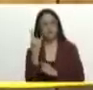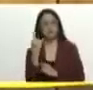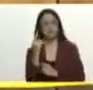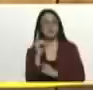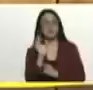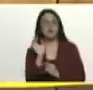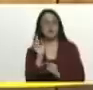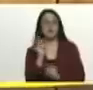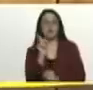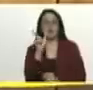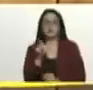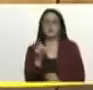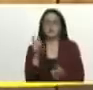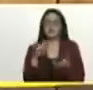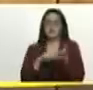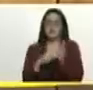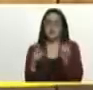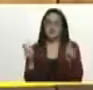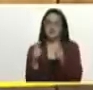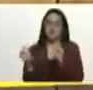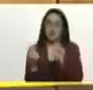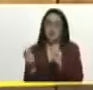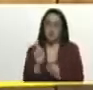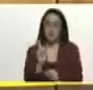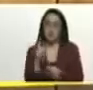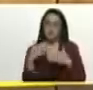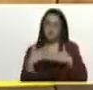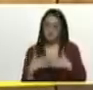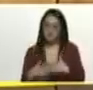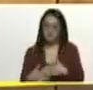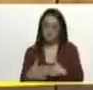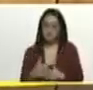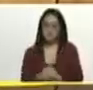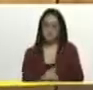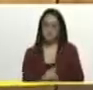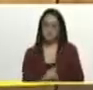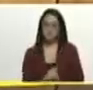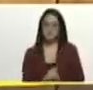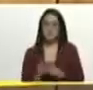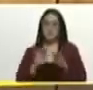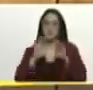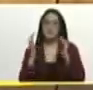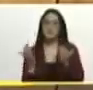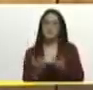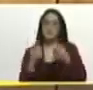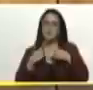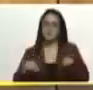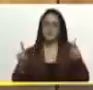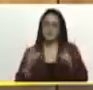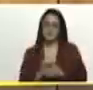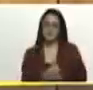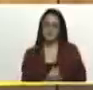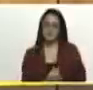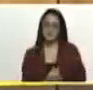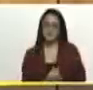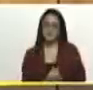conflicto, y que va dibujando un mundo multipolar.